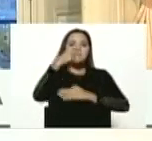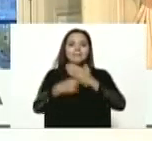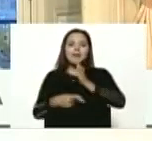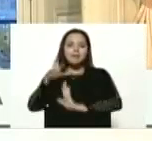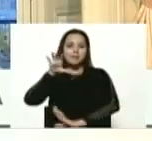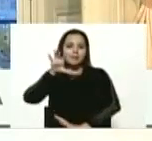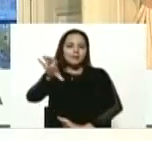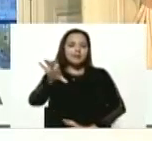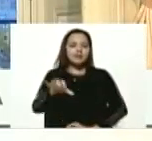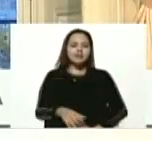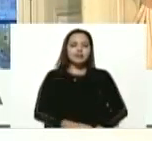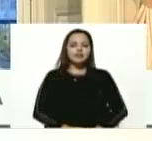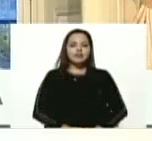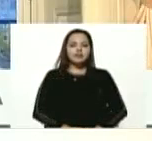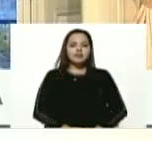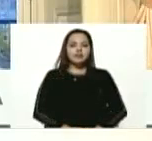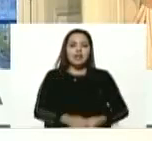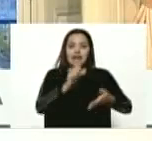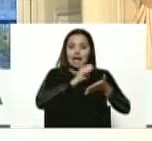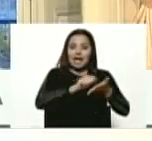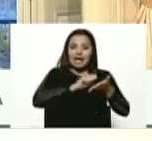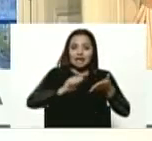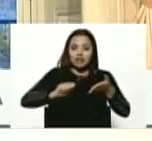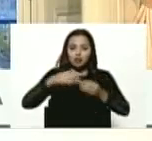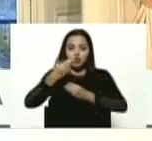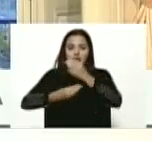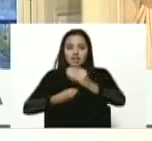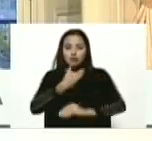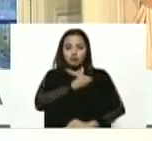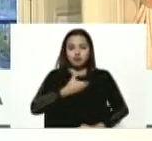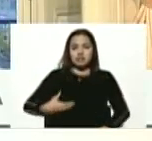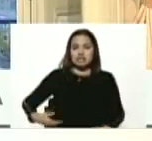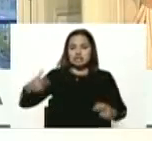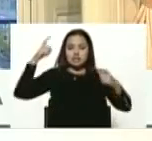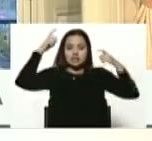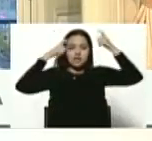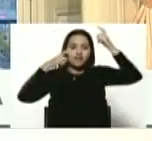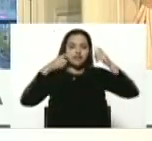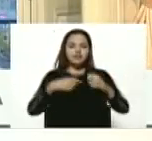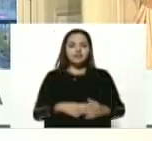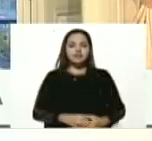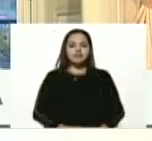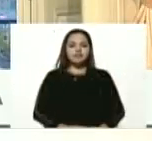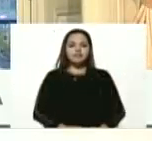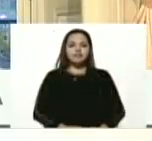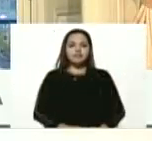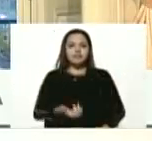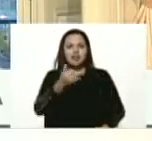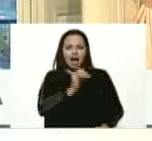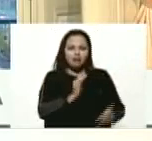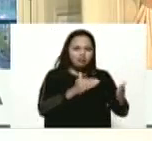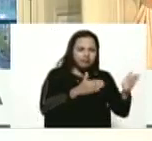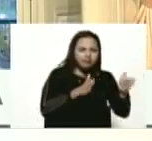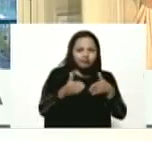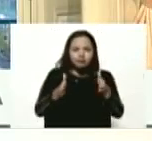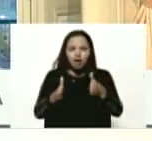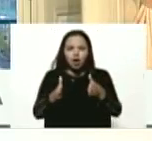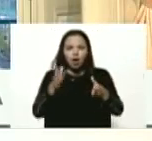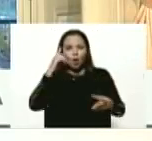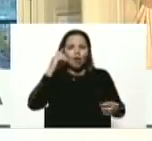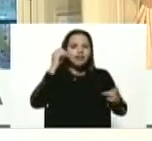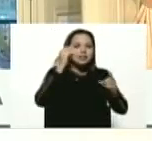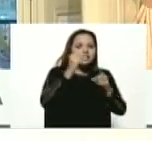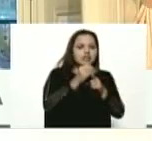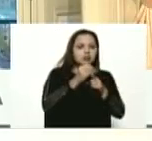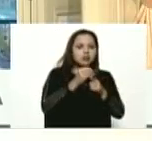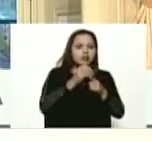patria, escrito de puño y letra del comandante Chávez, lo han encuadrado en los objetivos estratégicos y